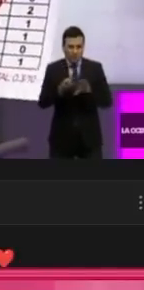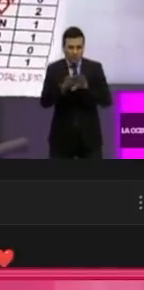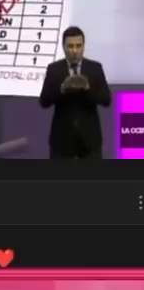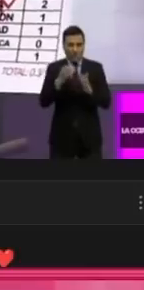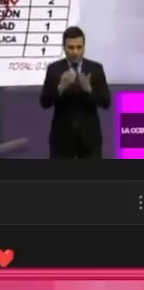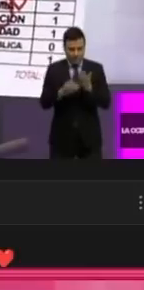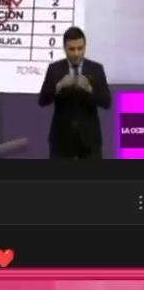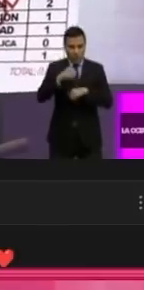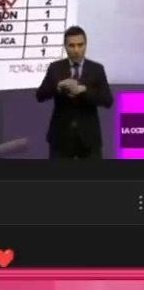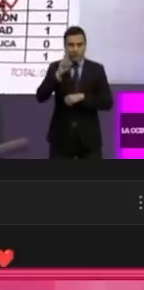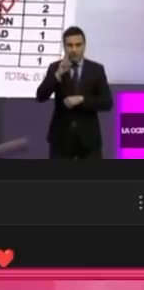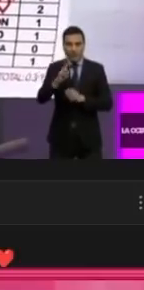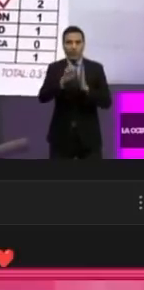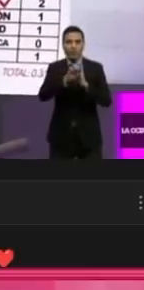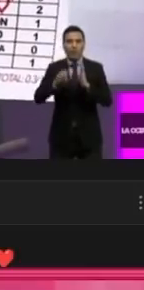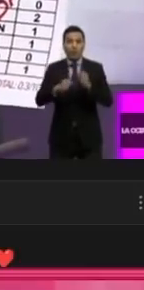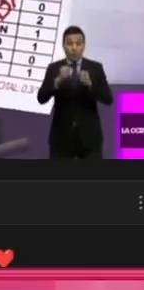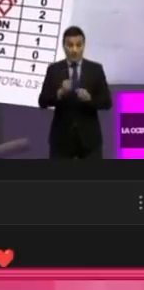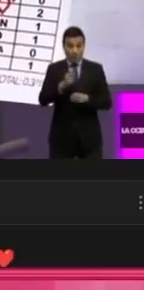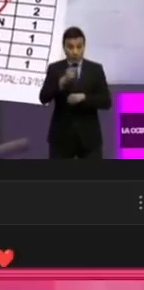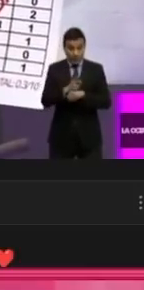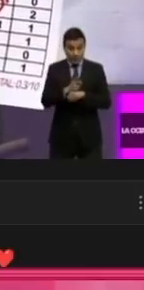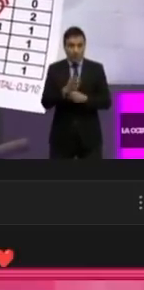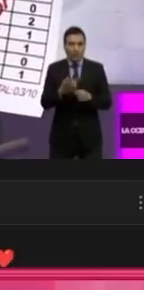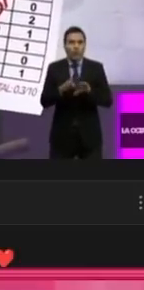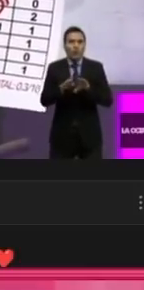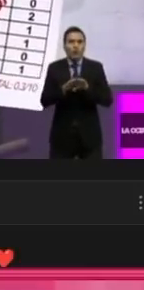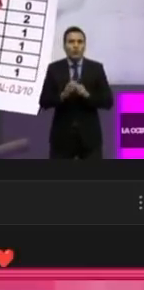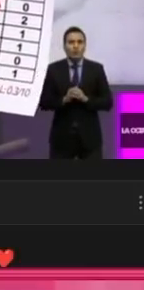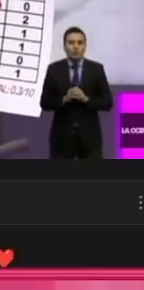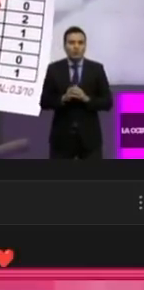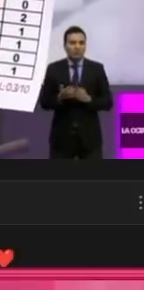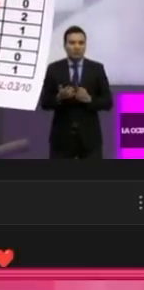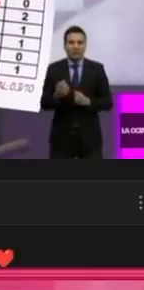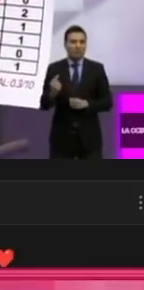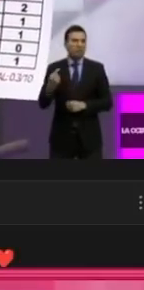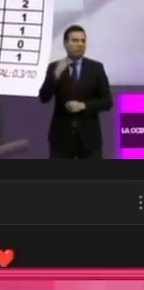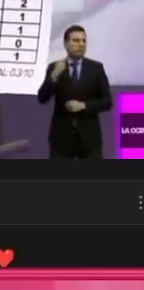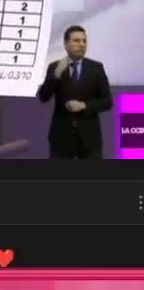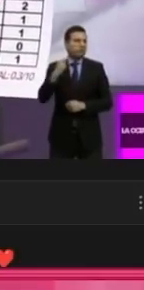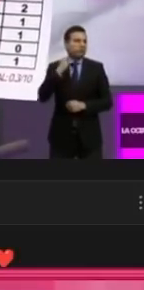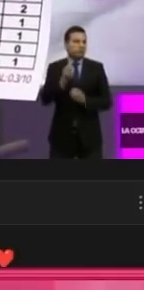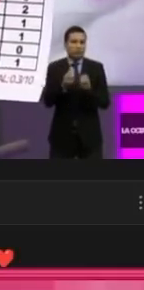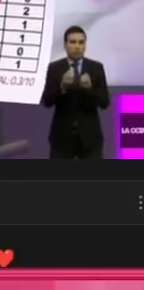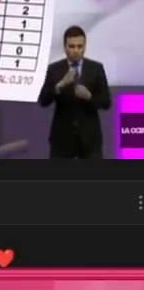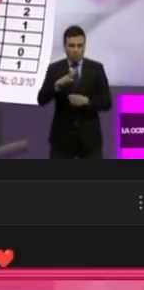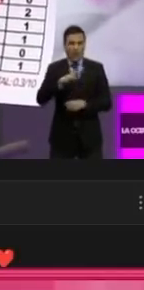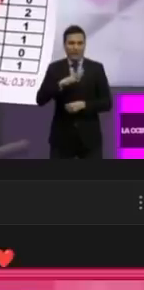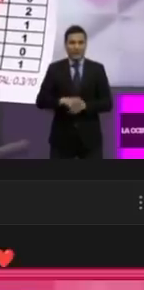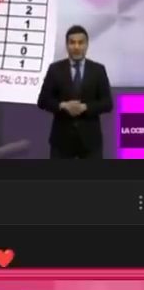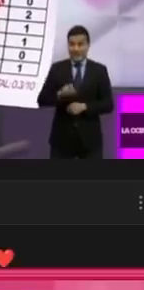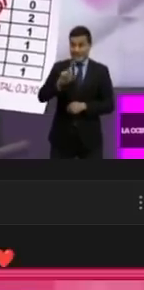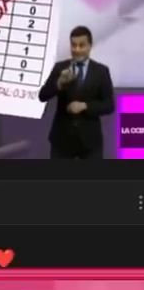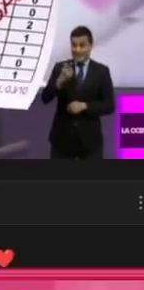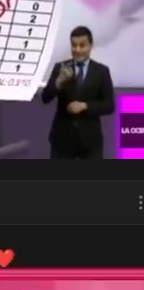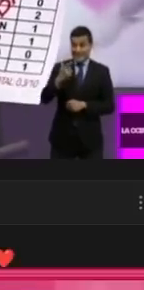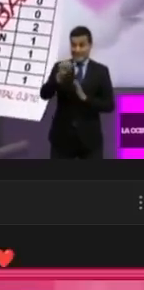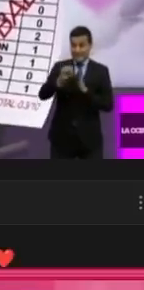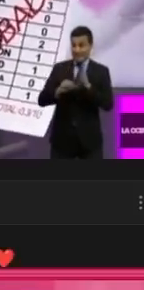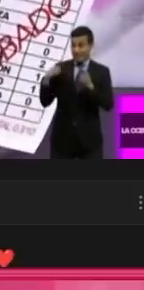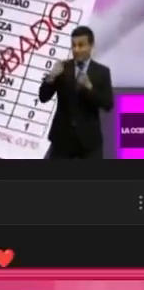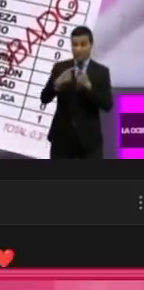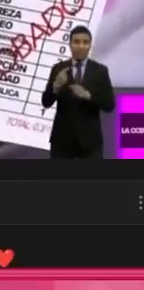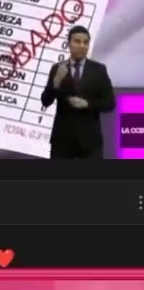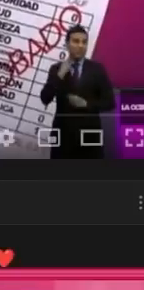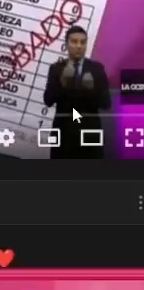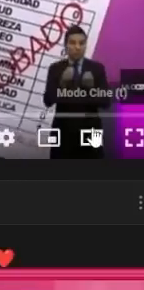En seguridad tenemos la misma cantidad de homicidios dolosos en estos 37 meses... que la